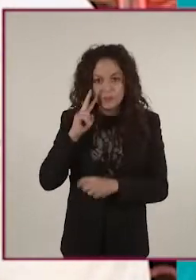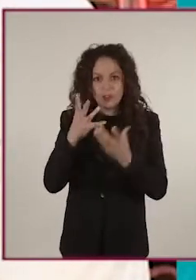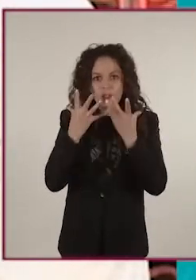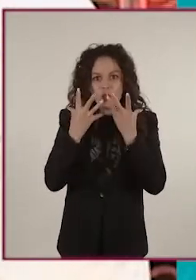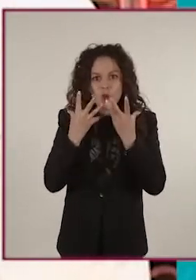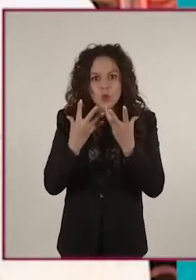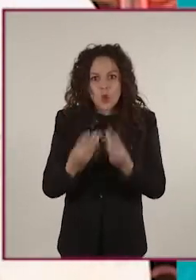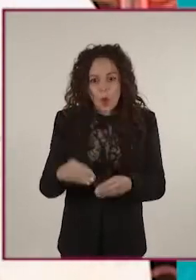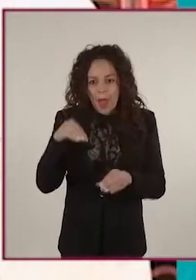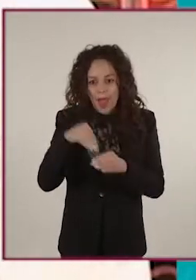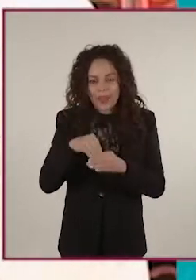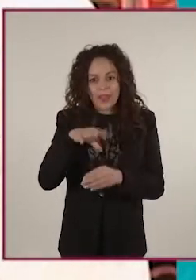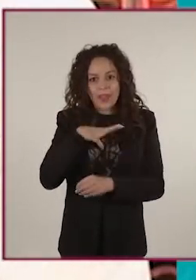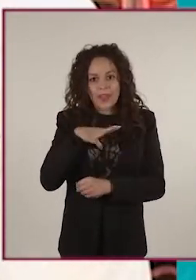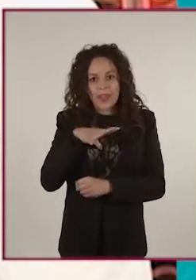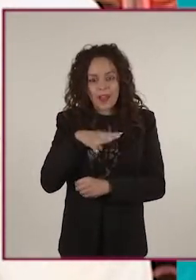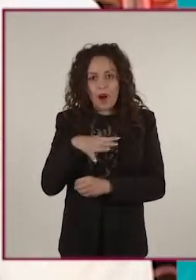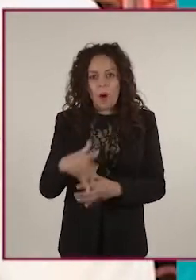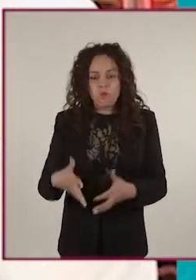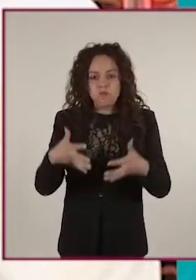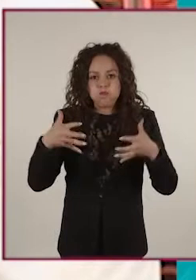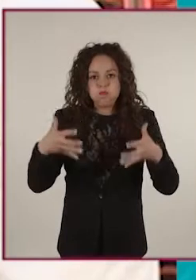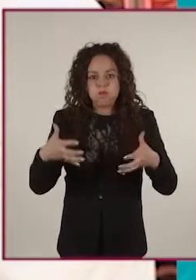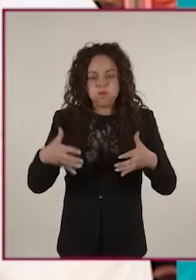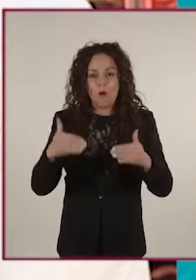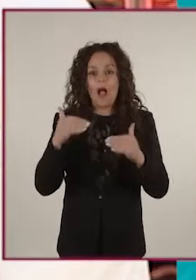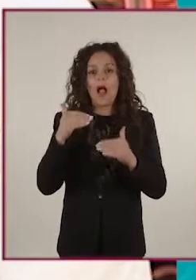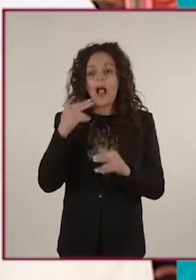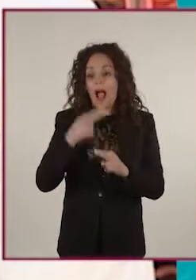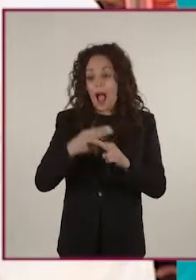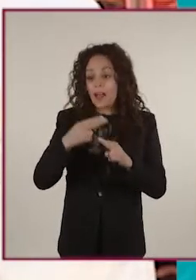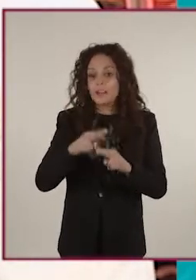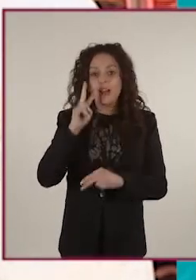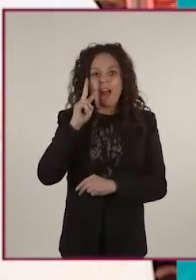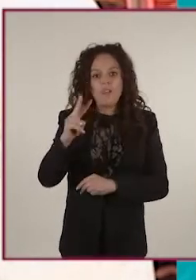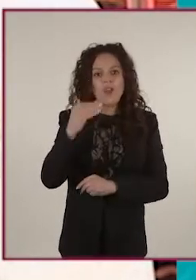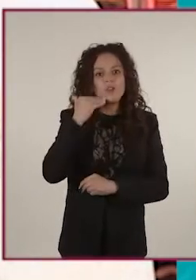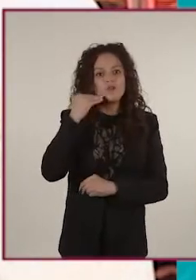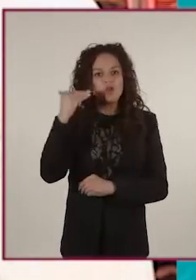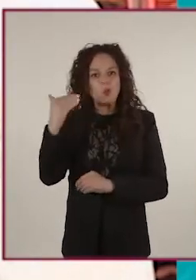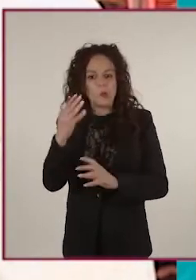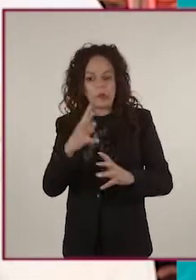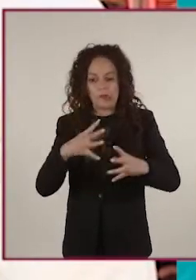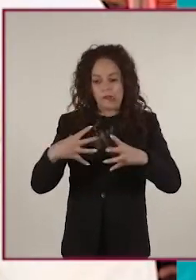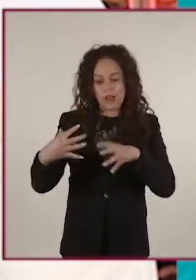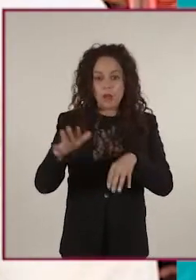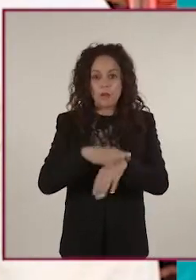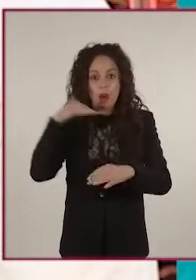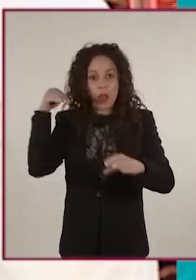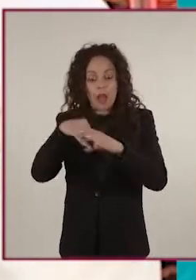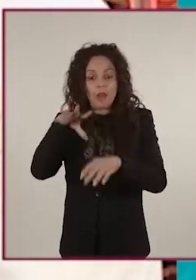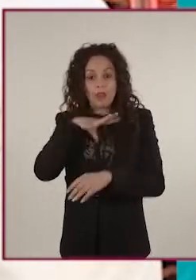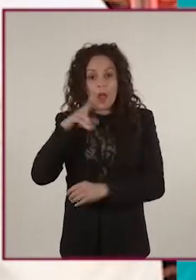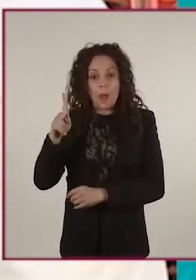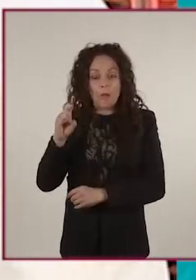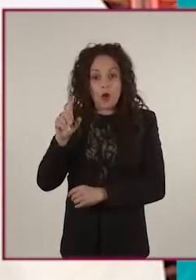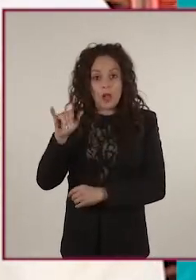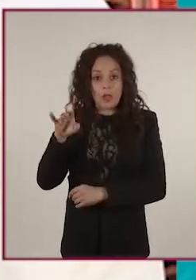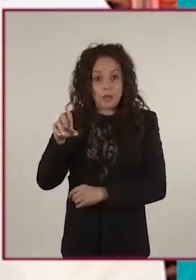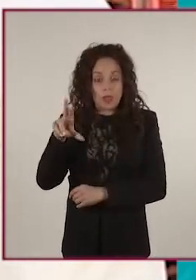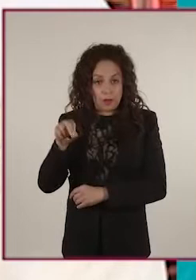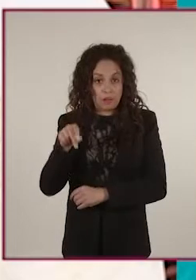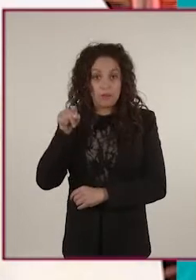del poliéster, se ven completamente gordas, hasta se deforman de la cantidad de polímero que acumulan. La cantidad de plástico que